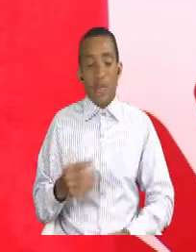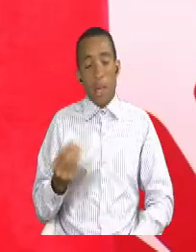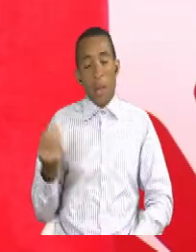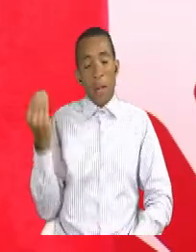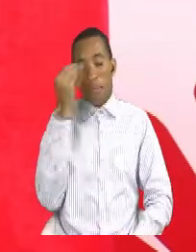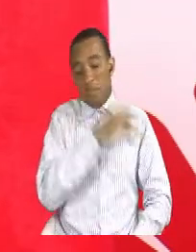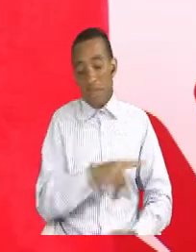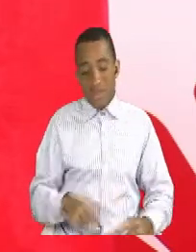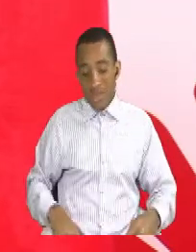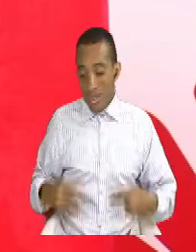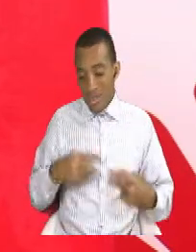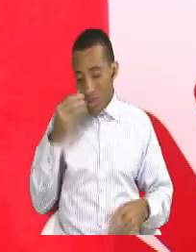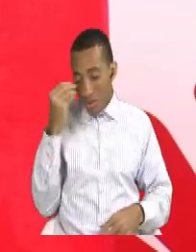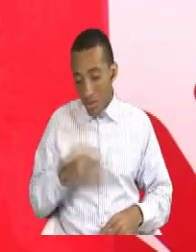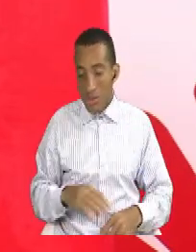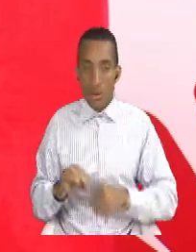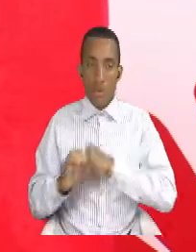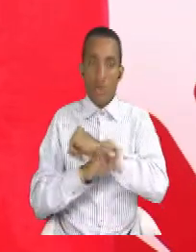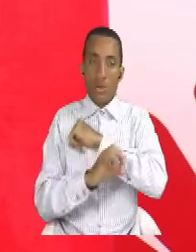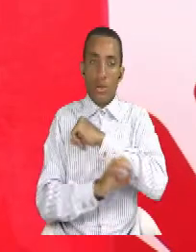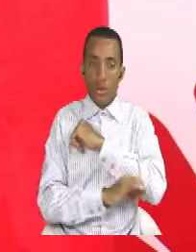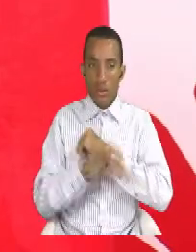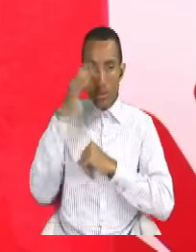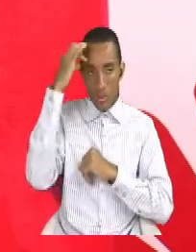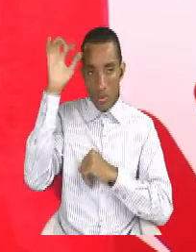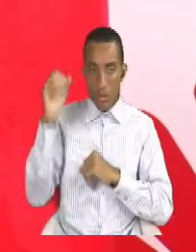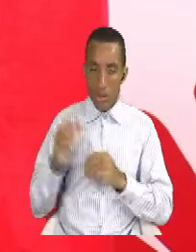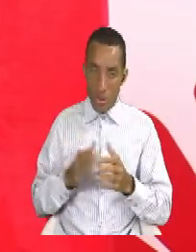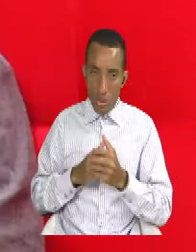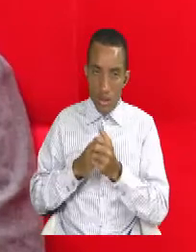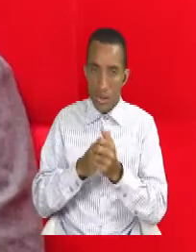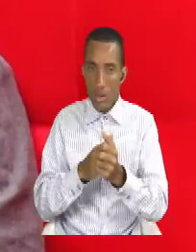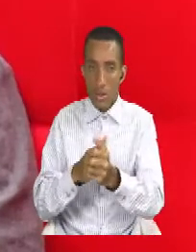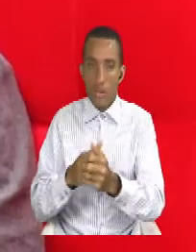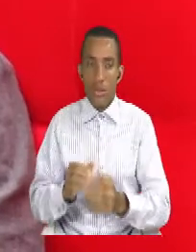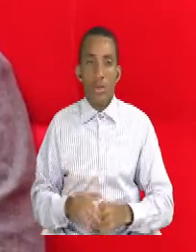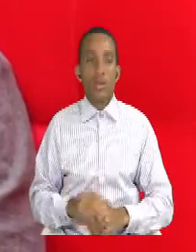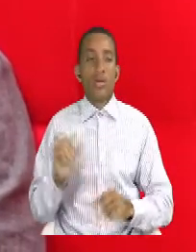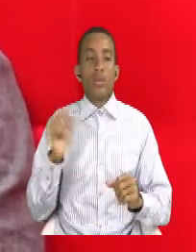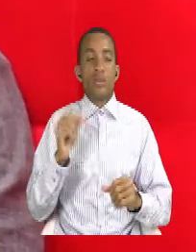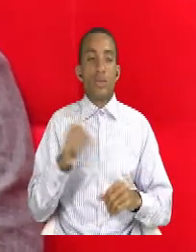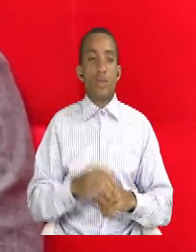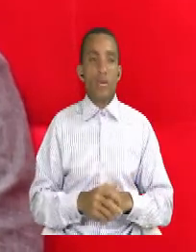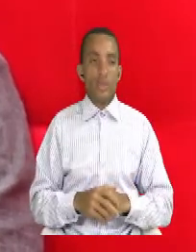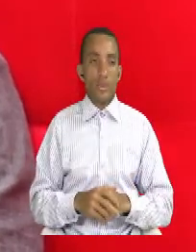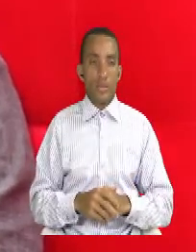¿podemos encontrar un profesional con el cual podamos contar y que oriente a esa persona? Sí, señorita.